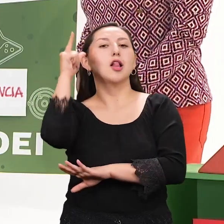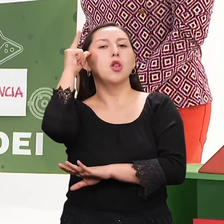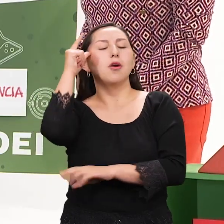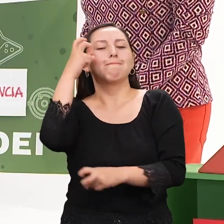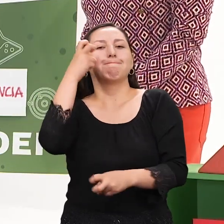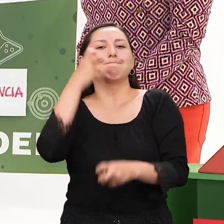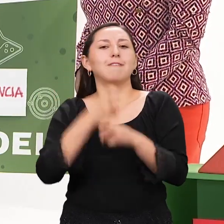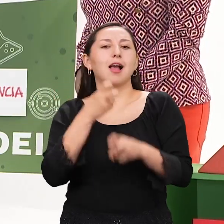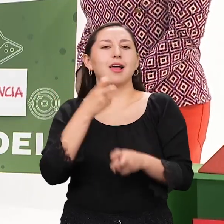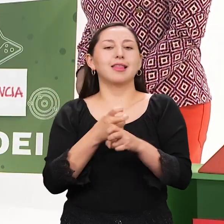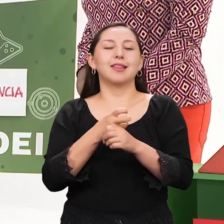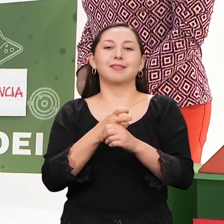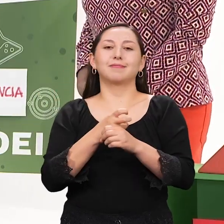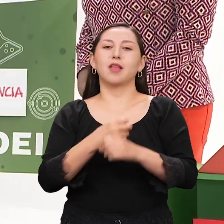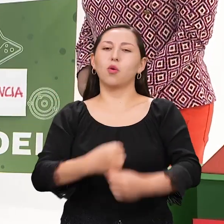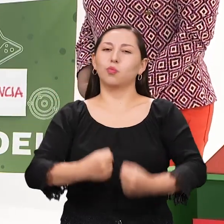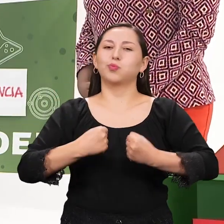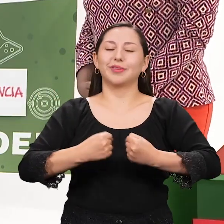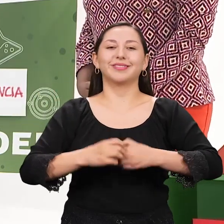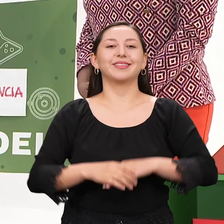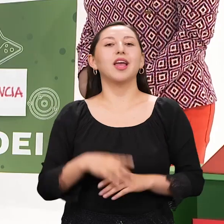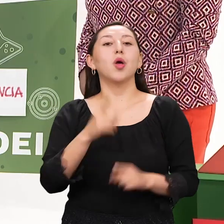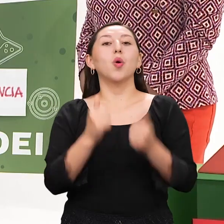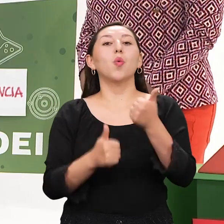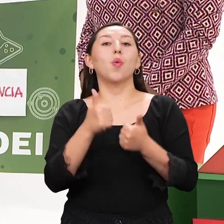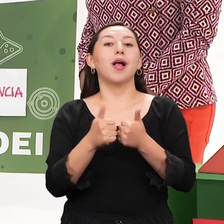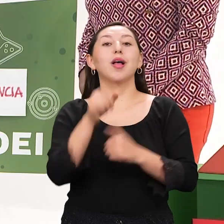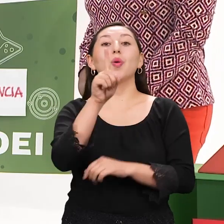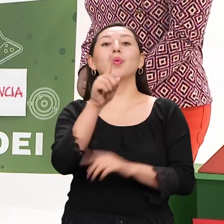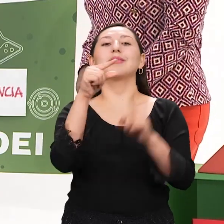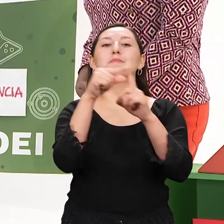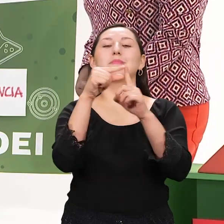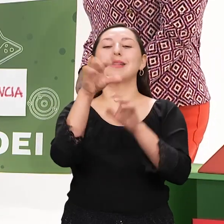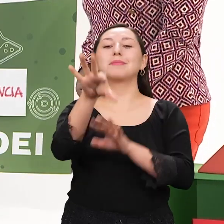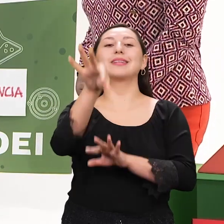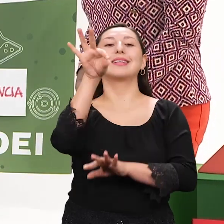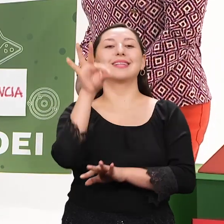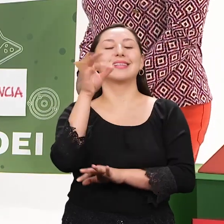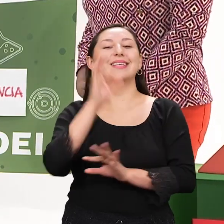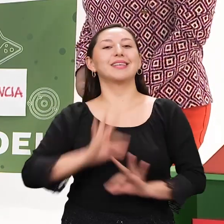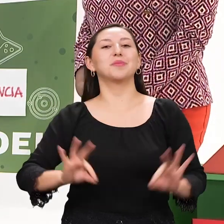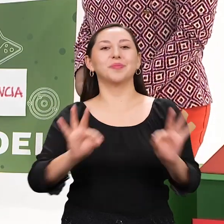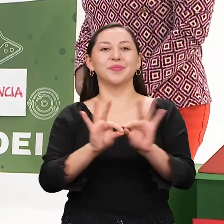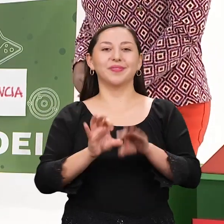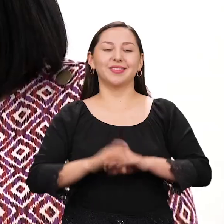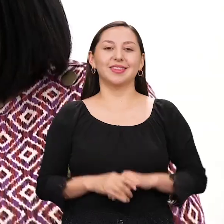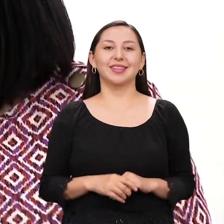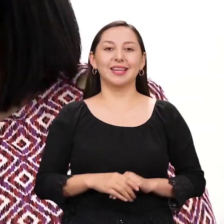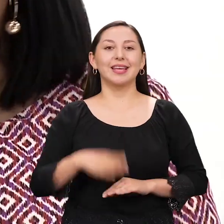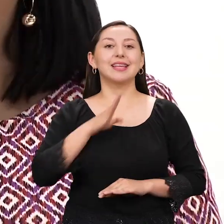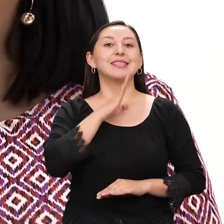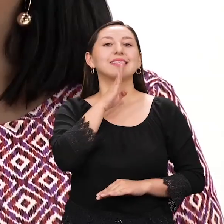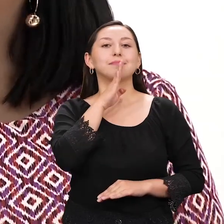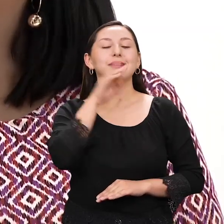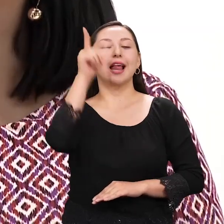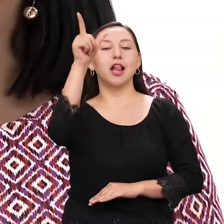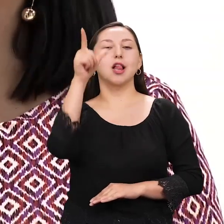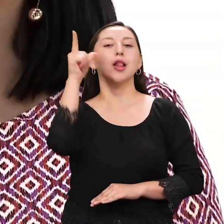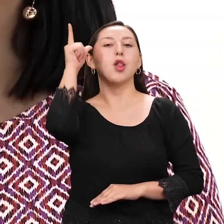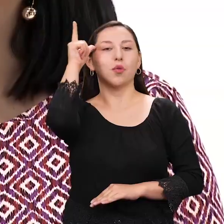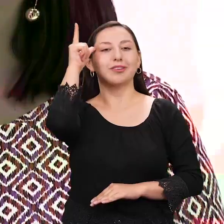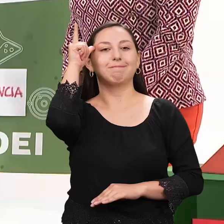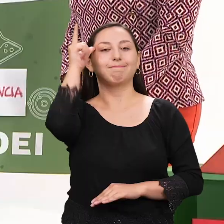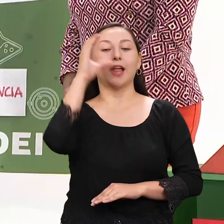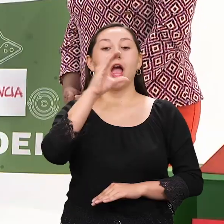coherencia, carácter y fuerte. Natalia, ¿con cuál de estas palabras te quedas y por qué? Siempre me quedaré con la